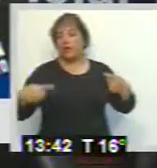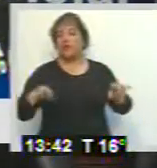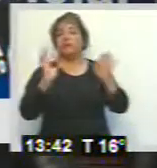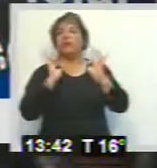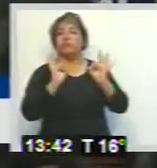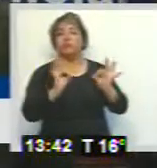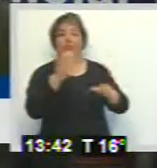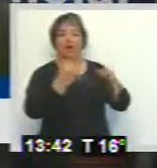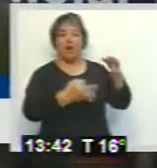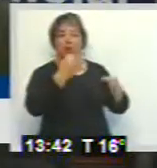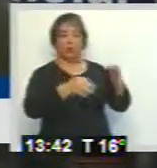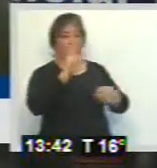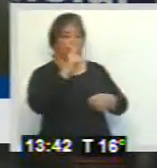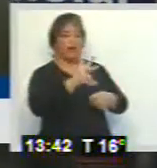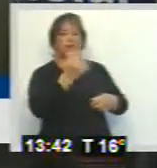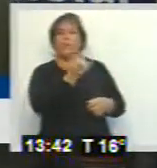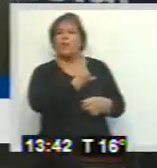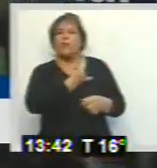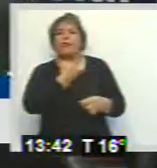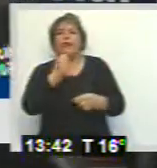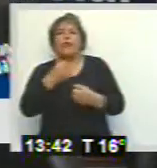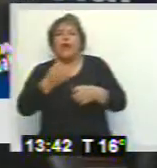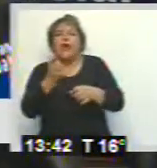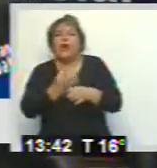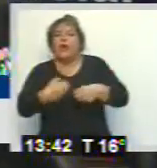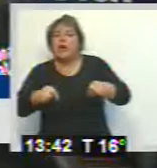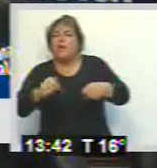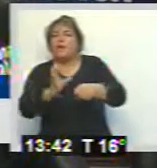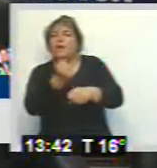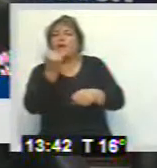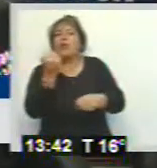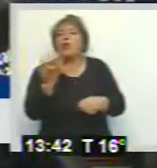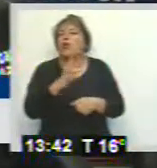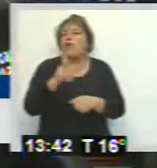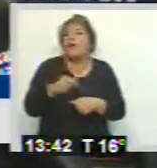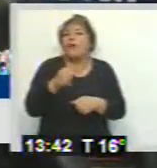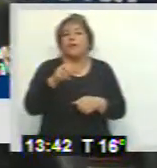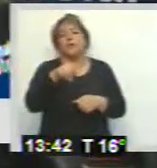disposición de la justicia. ¿Por dónde operaban estos motochorros? Ellos generalmente